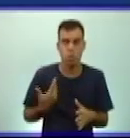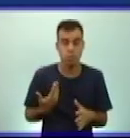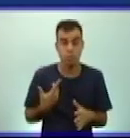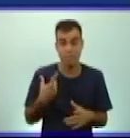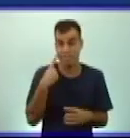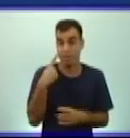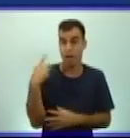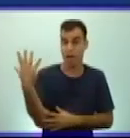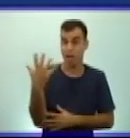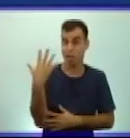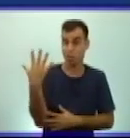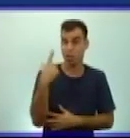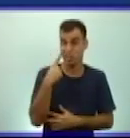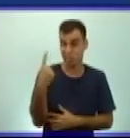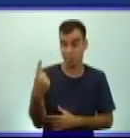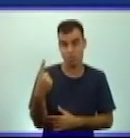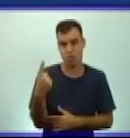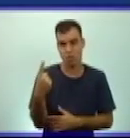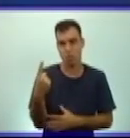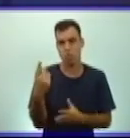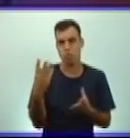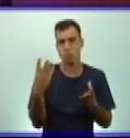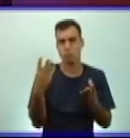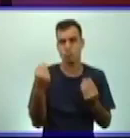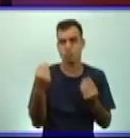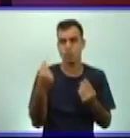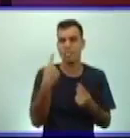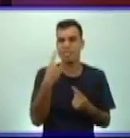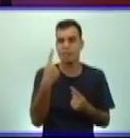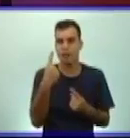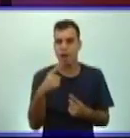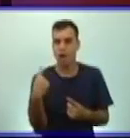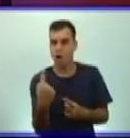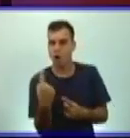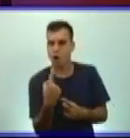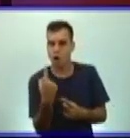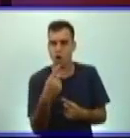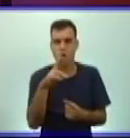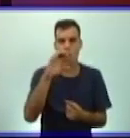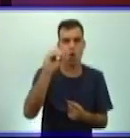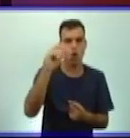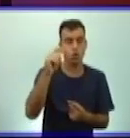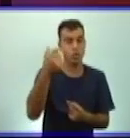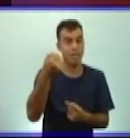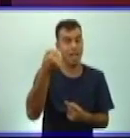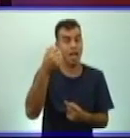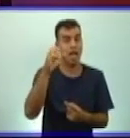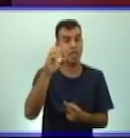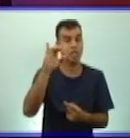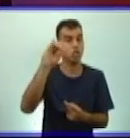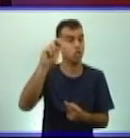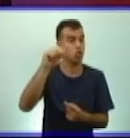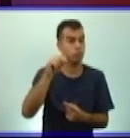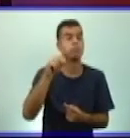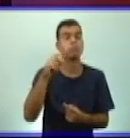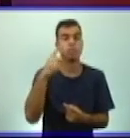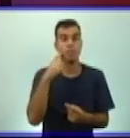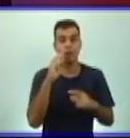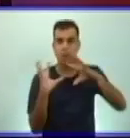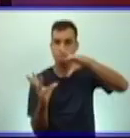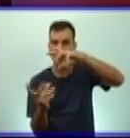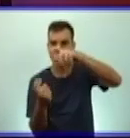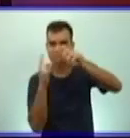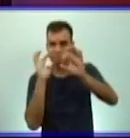sabemos que está bien difundido el movimiento de la rotación. Rotan los planetas, las estrellas, ¿verdad? Rotan